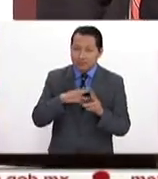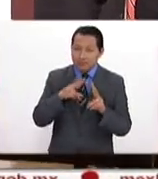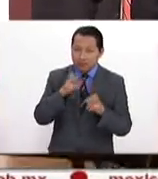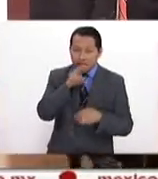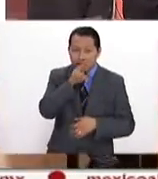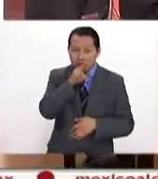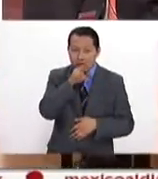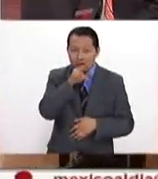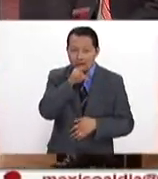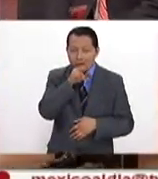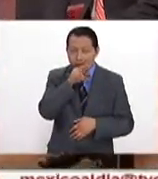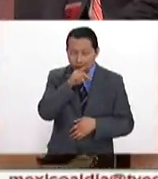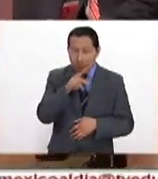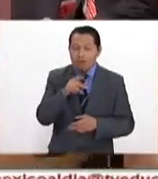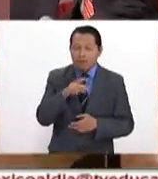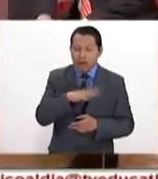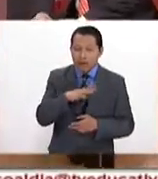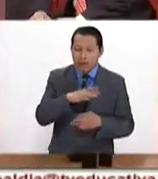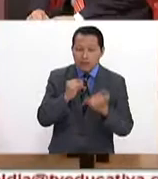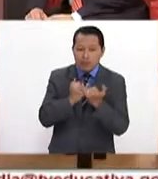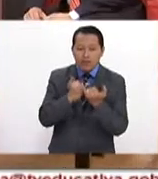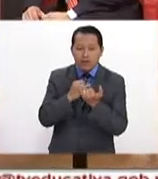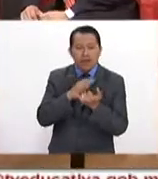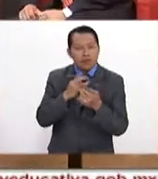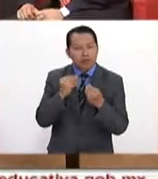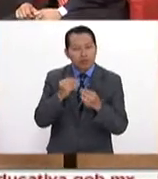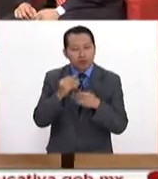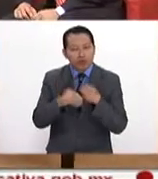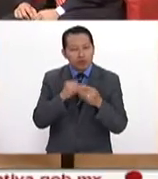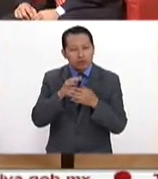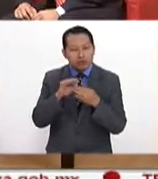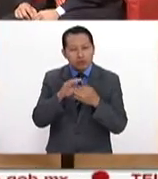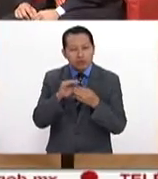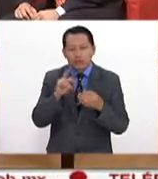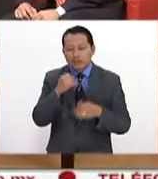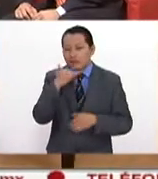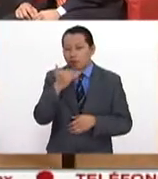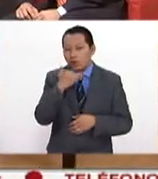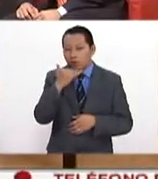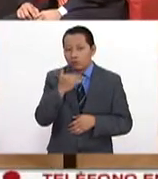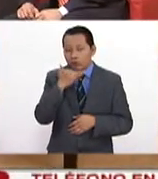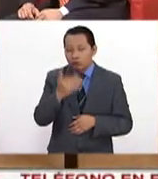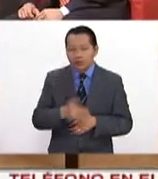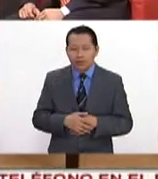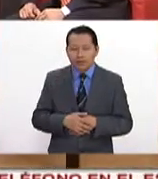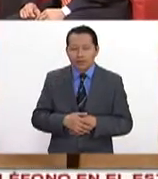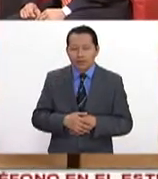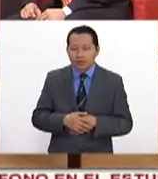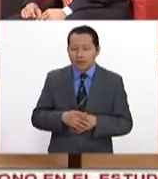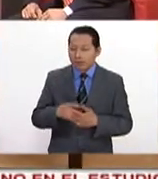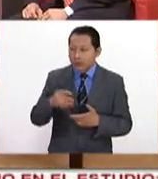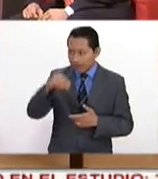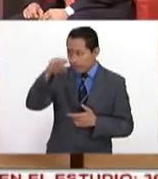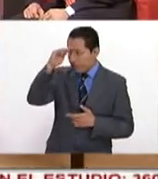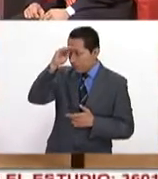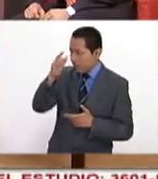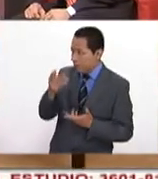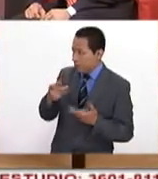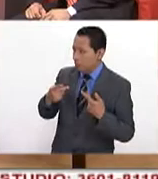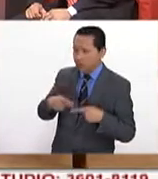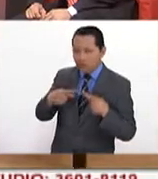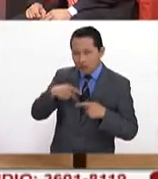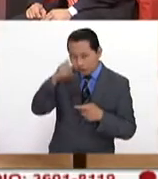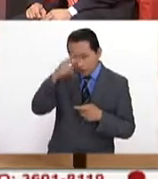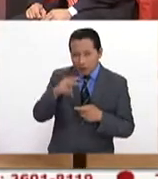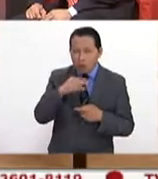un asunto que también genera mucha controversia, que es la corrupción. Así es. ¿Qué piensan los mexicanos de la corrupción?